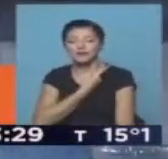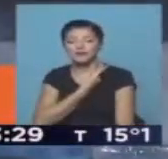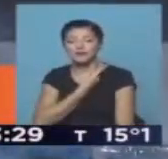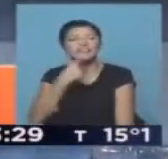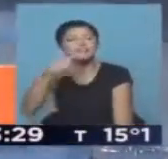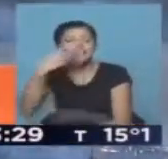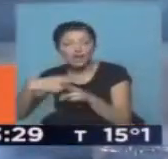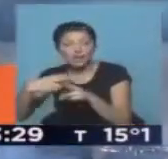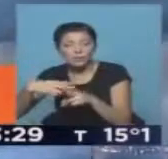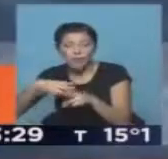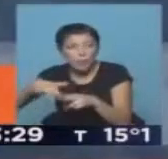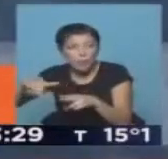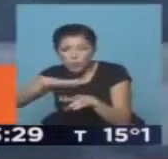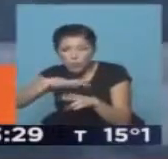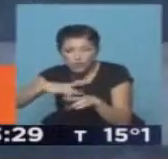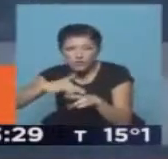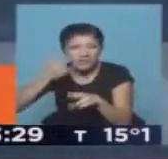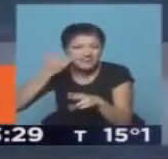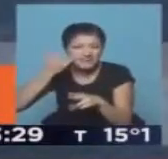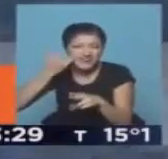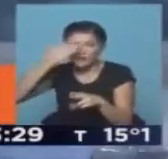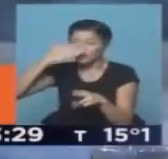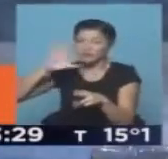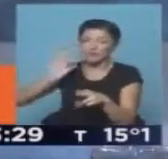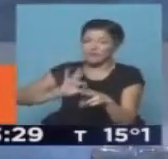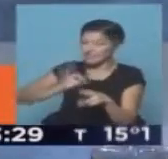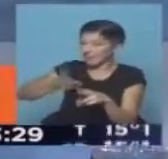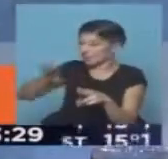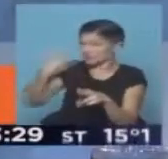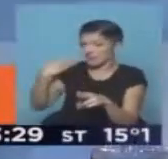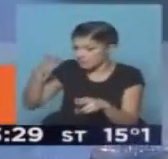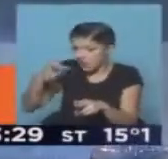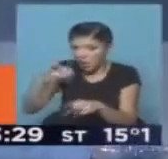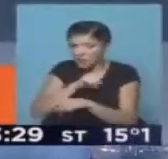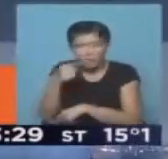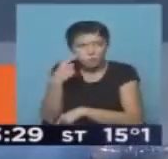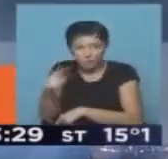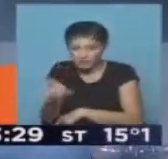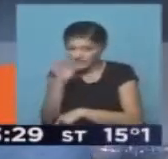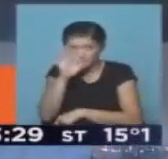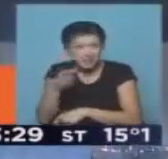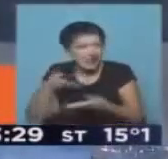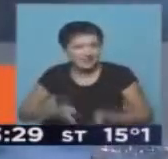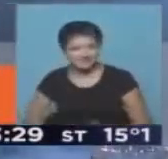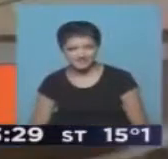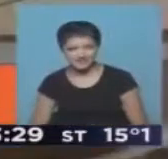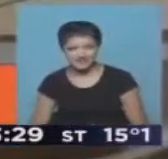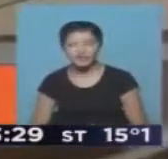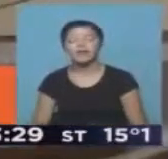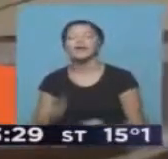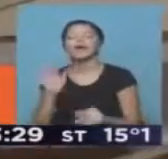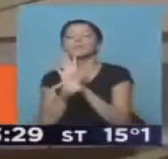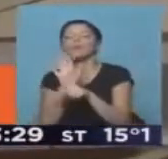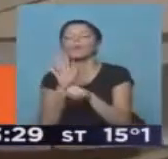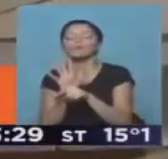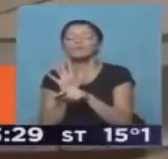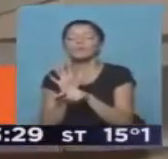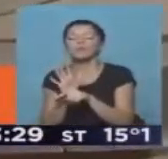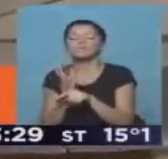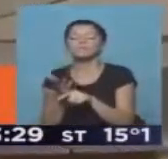cual por ahí no al cual por ahí no fue en los últimos 50 años le damos o incluso en el cual no nació ni nunca conoció digamos hay una idea de